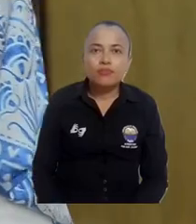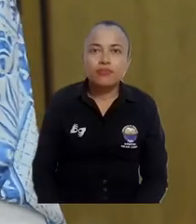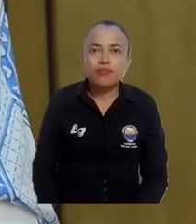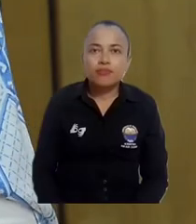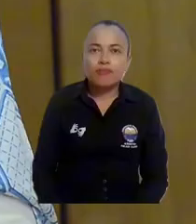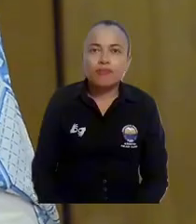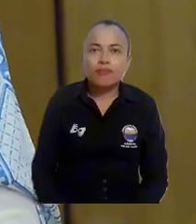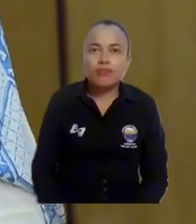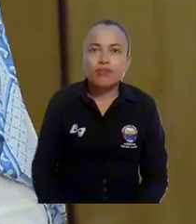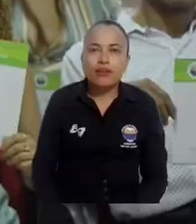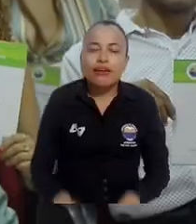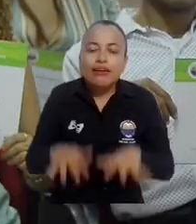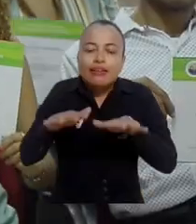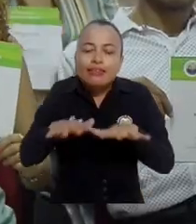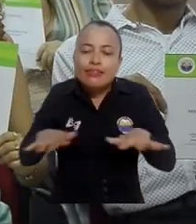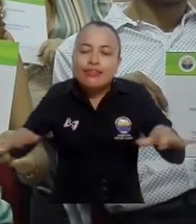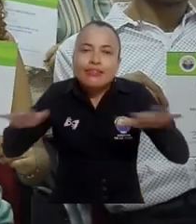ver.